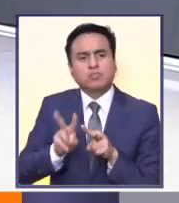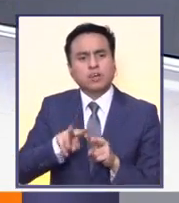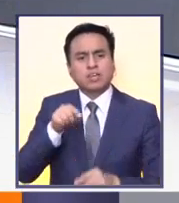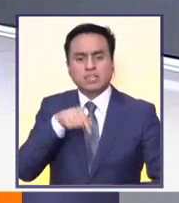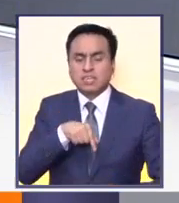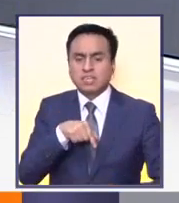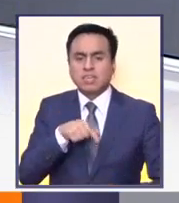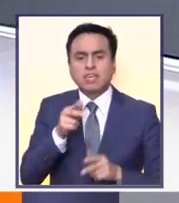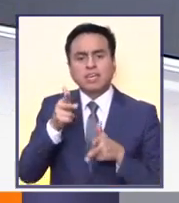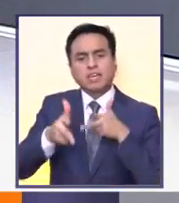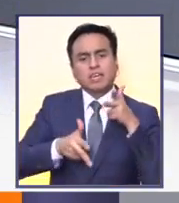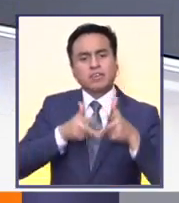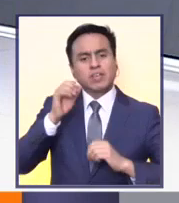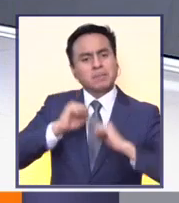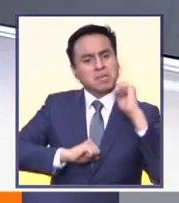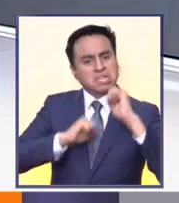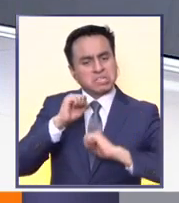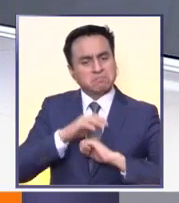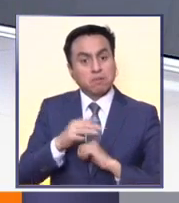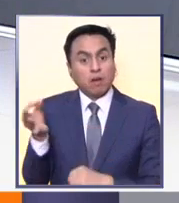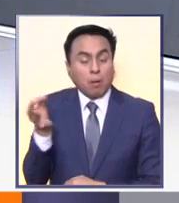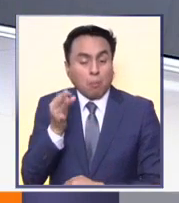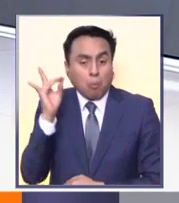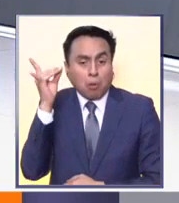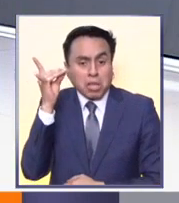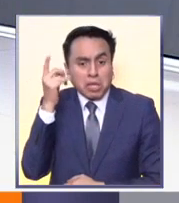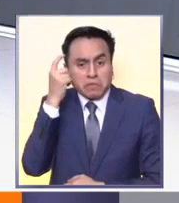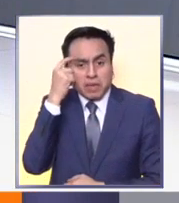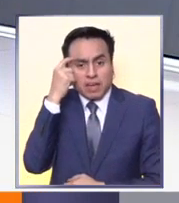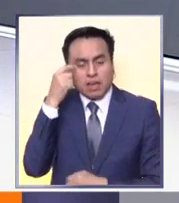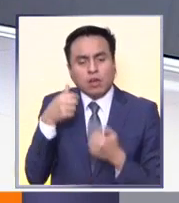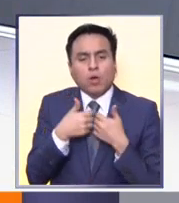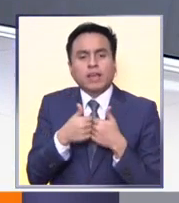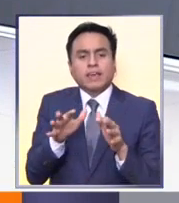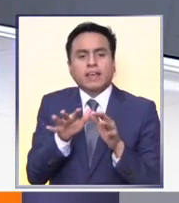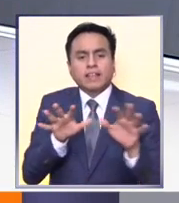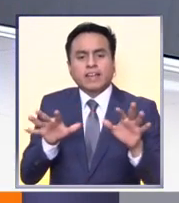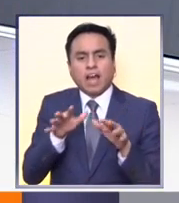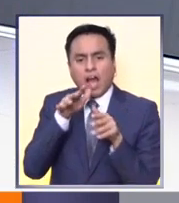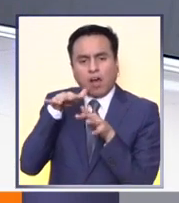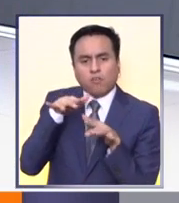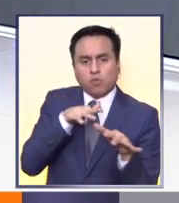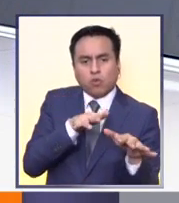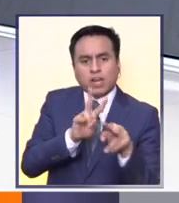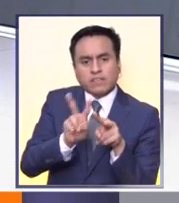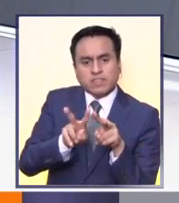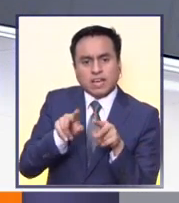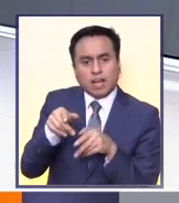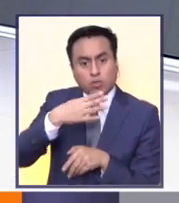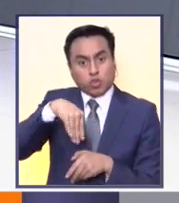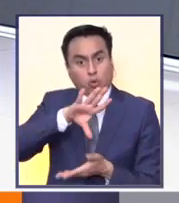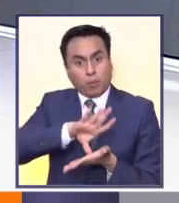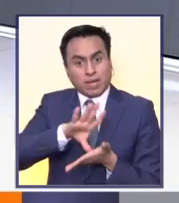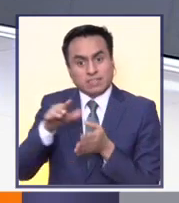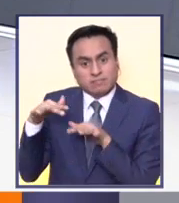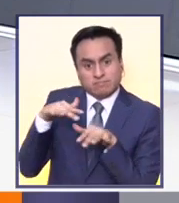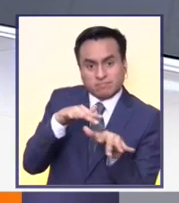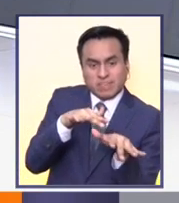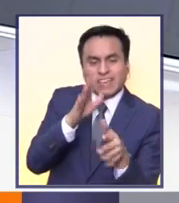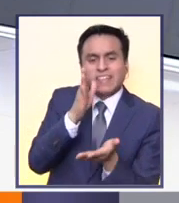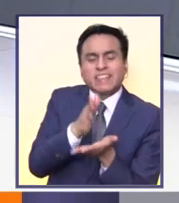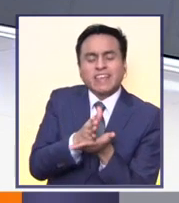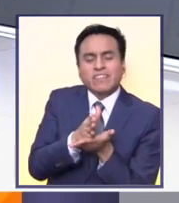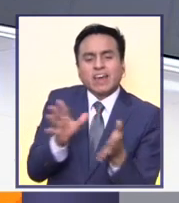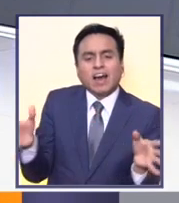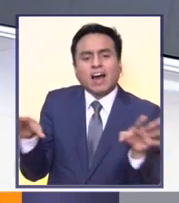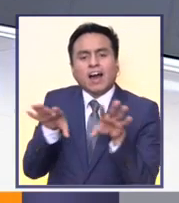empresa de ferrocarriles. Según Bolivia, cualquier entrega de ese flujo artificial a nuestro país debe ser de